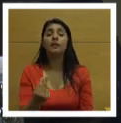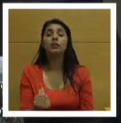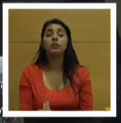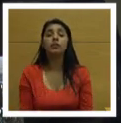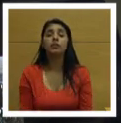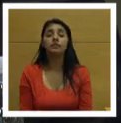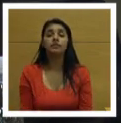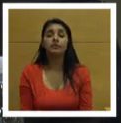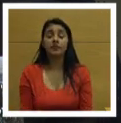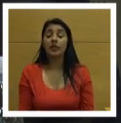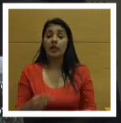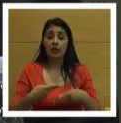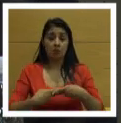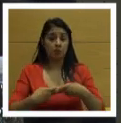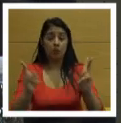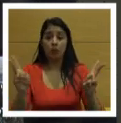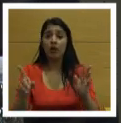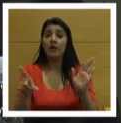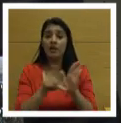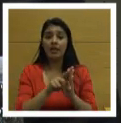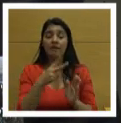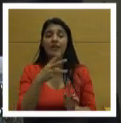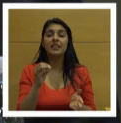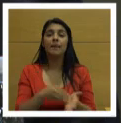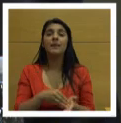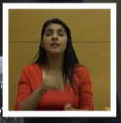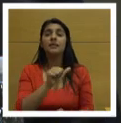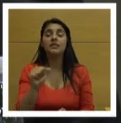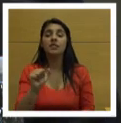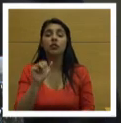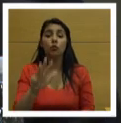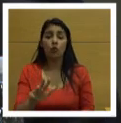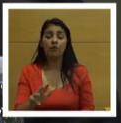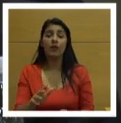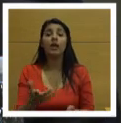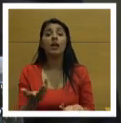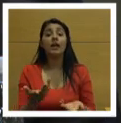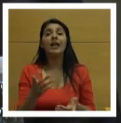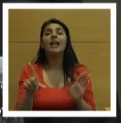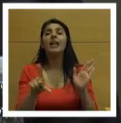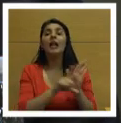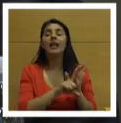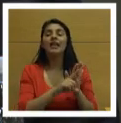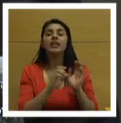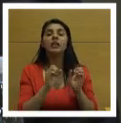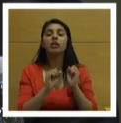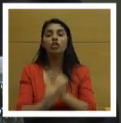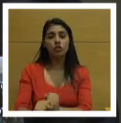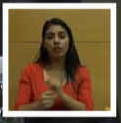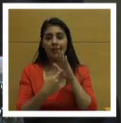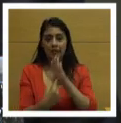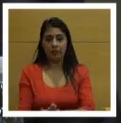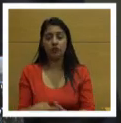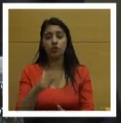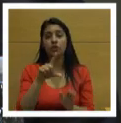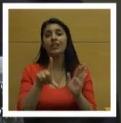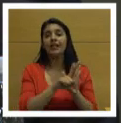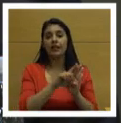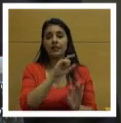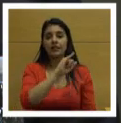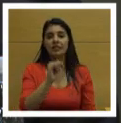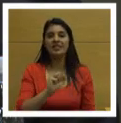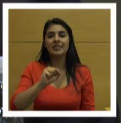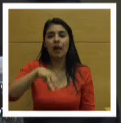omitiendo, se promulgó la Ley 20.609 contra la discriminación, conocida como Ley Zamudio. Sin embargo, a